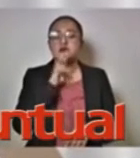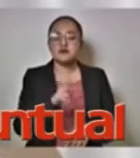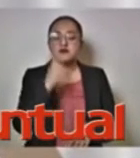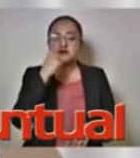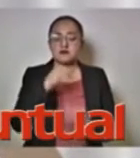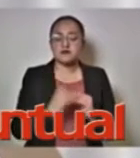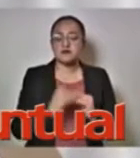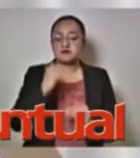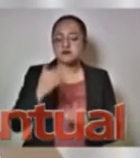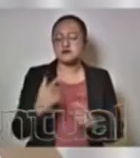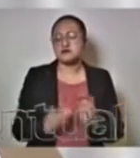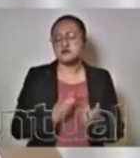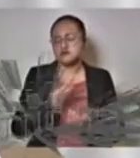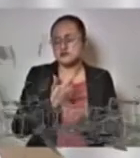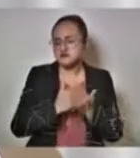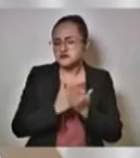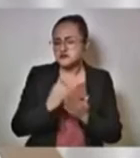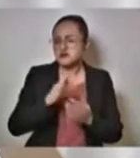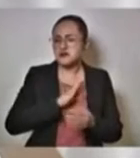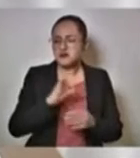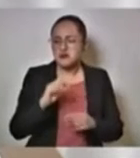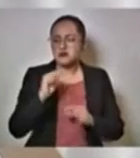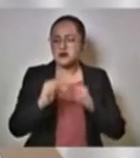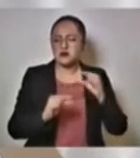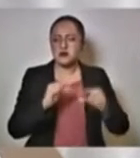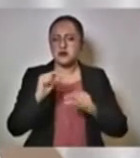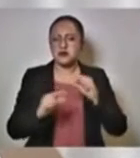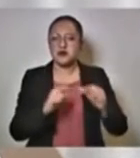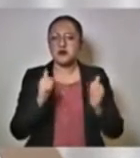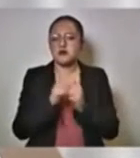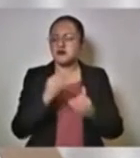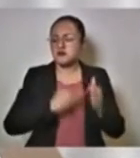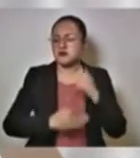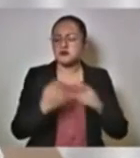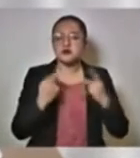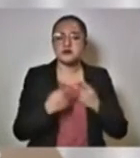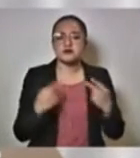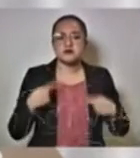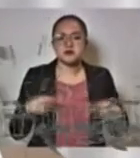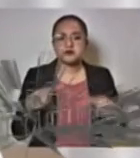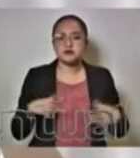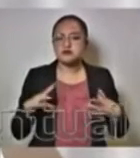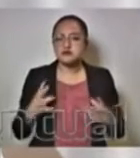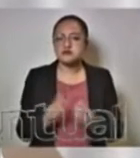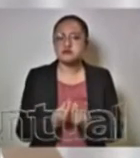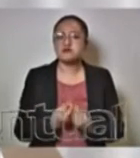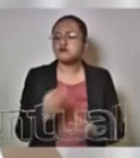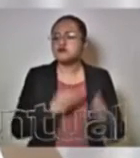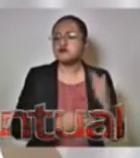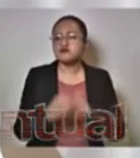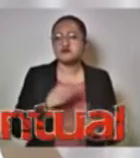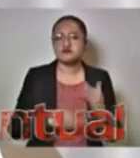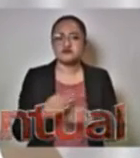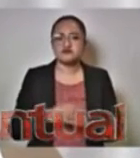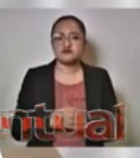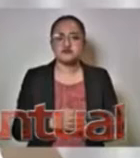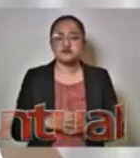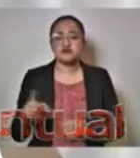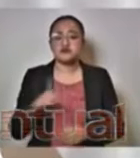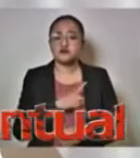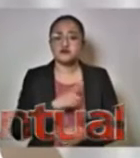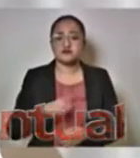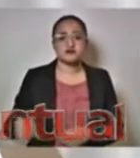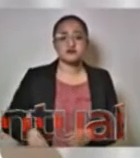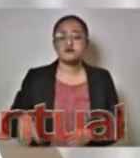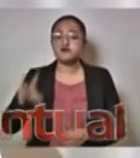también con el involucramiento de toda la sociedad toda la sociedad no solamente el gobierno